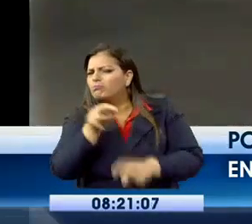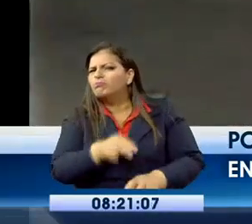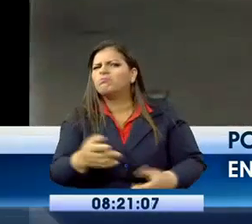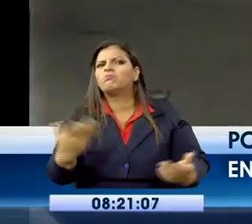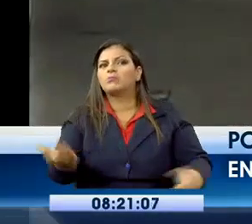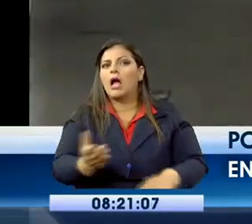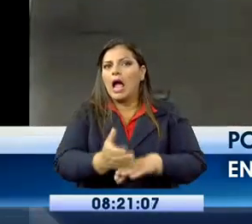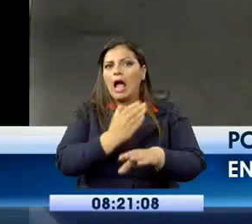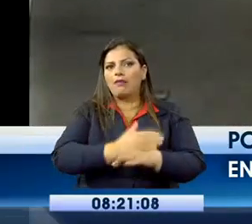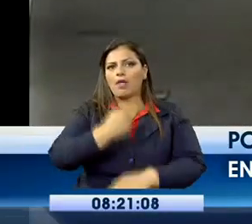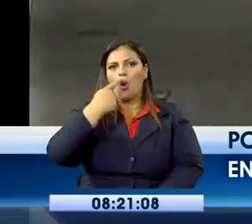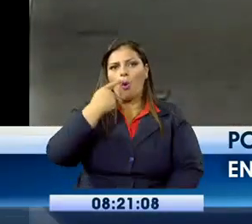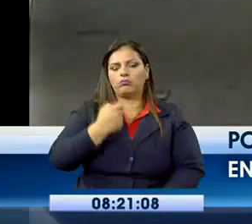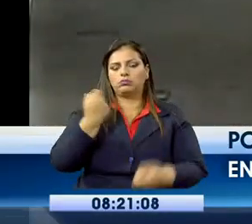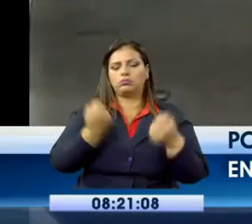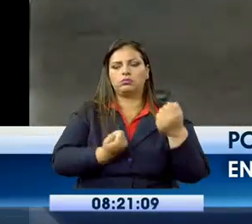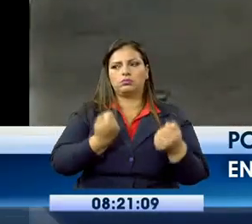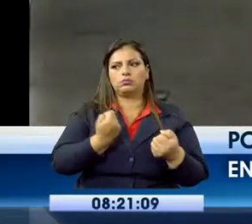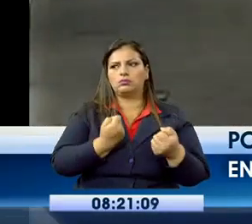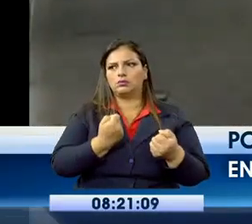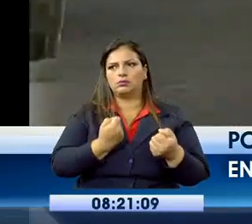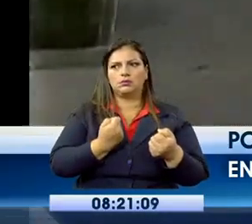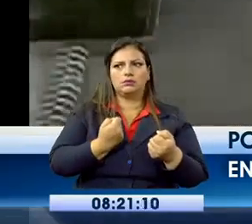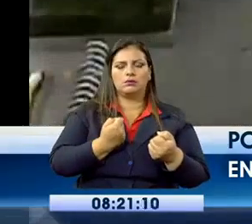de pánico del mismo.